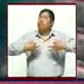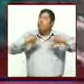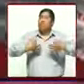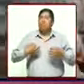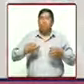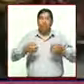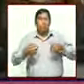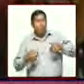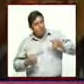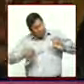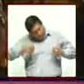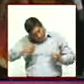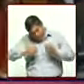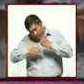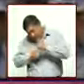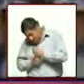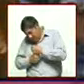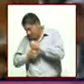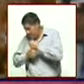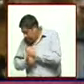los danzantes.